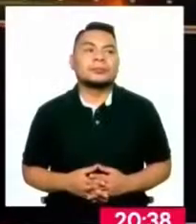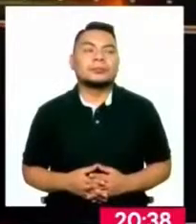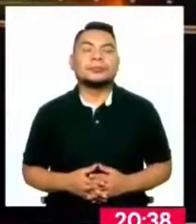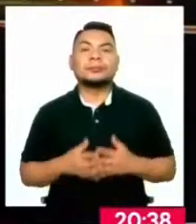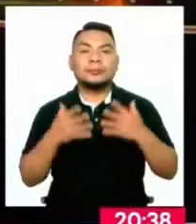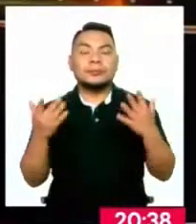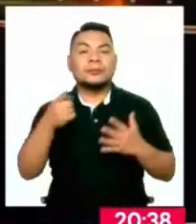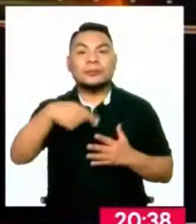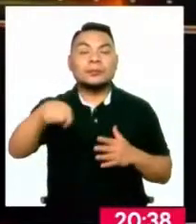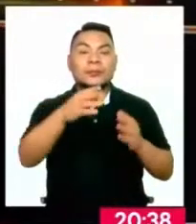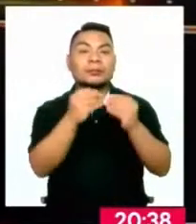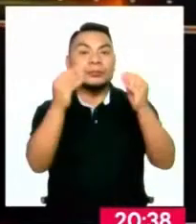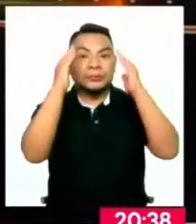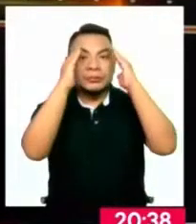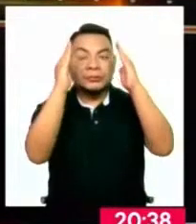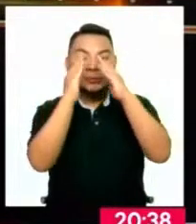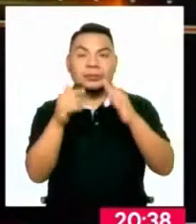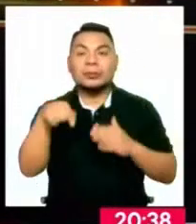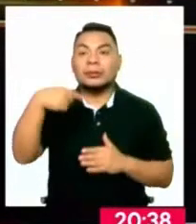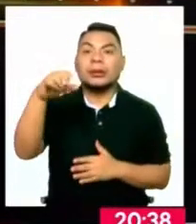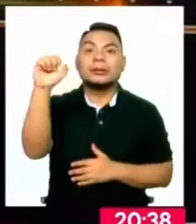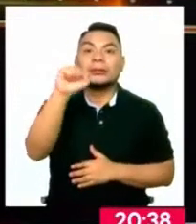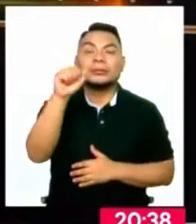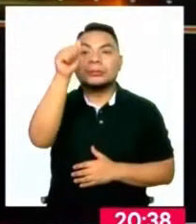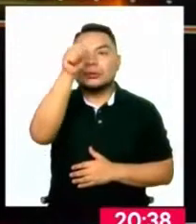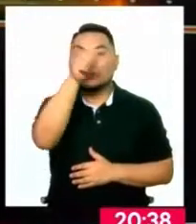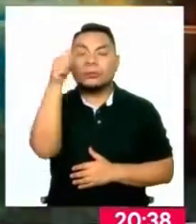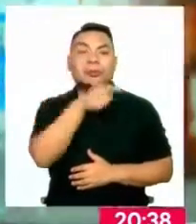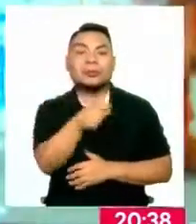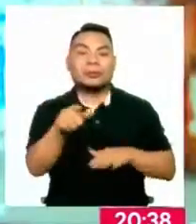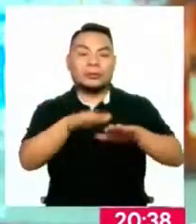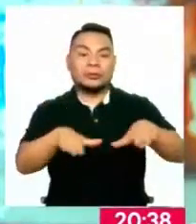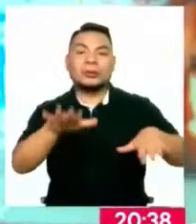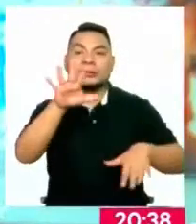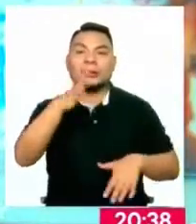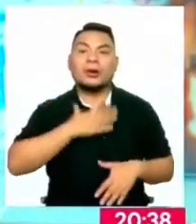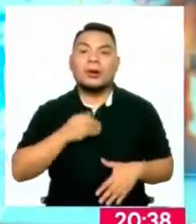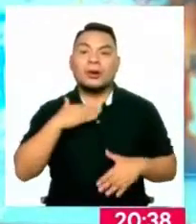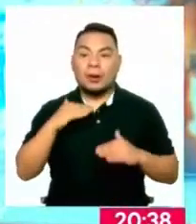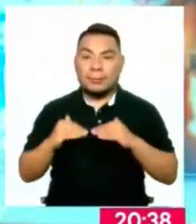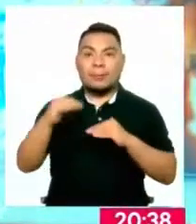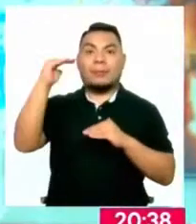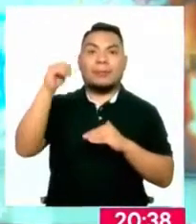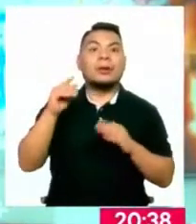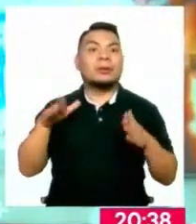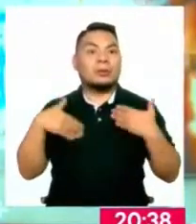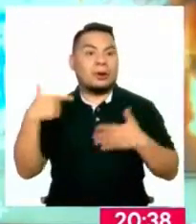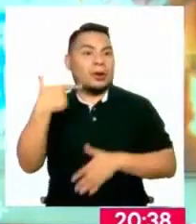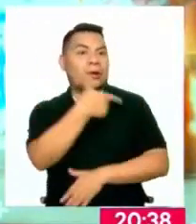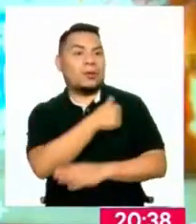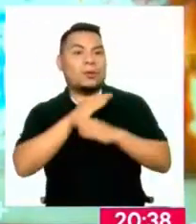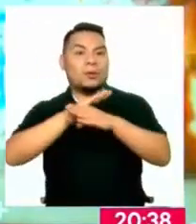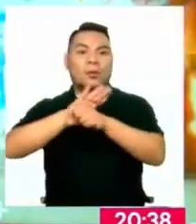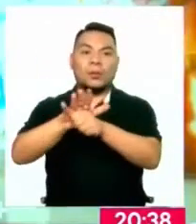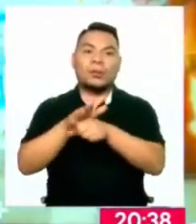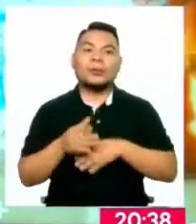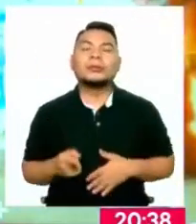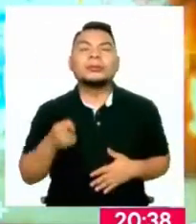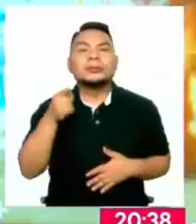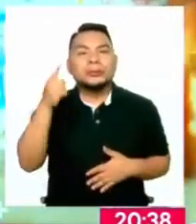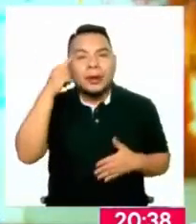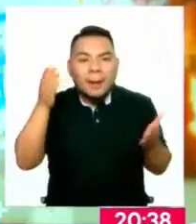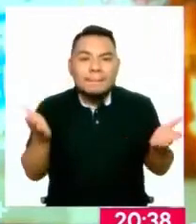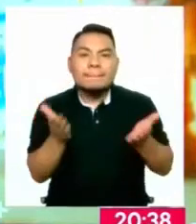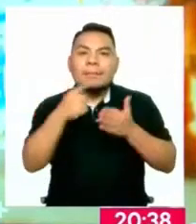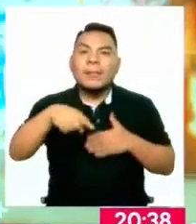Muy bien, preste mucha atención. Este sábado y domingo los niños de 5 años en adelante podrán vacunarse contra la COVID-19 para